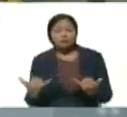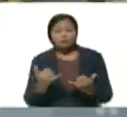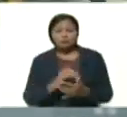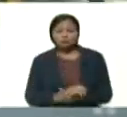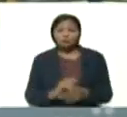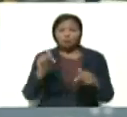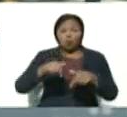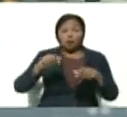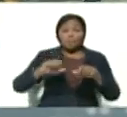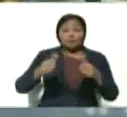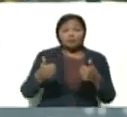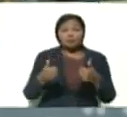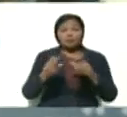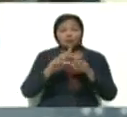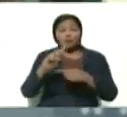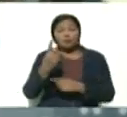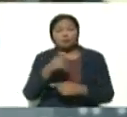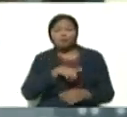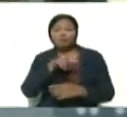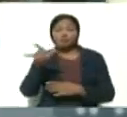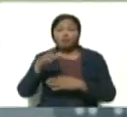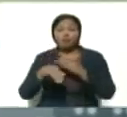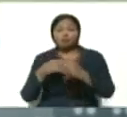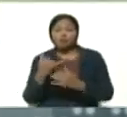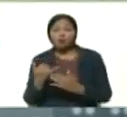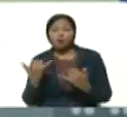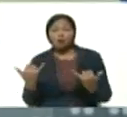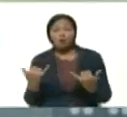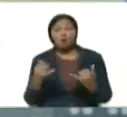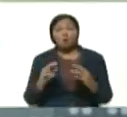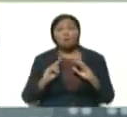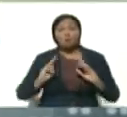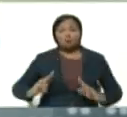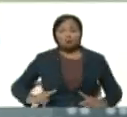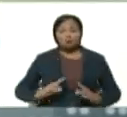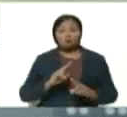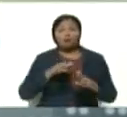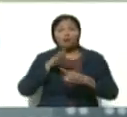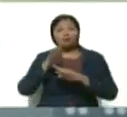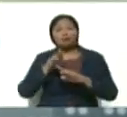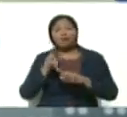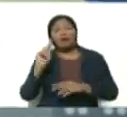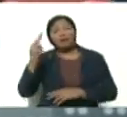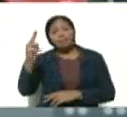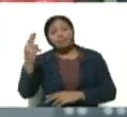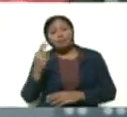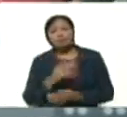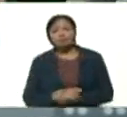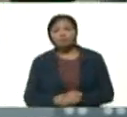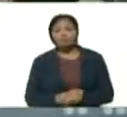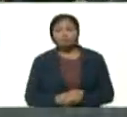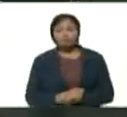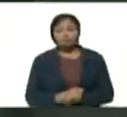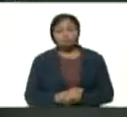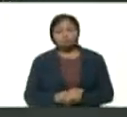hoy comenzamos con este primer vuelo humanitario hacia Haití.